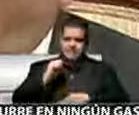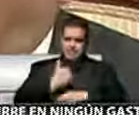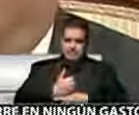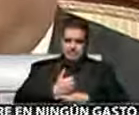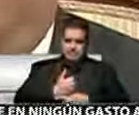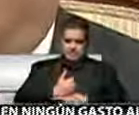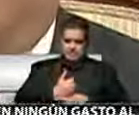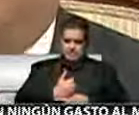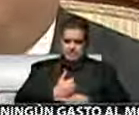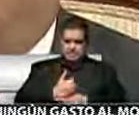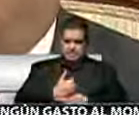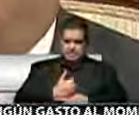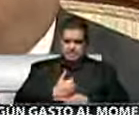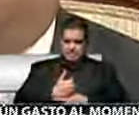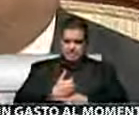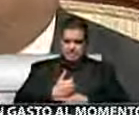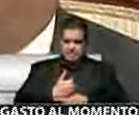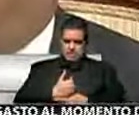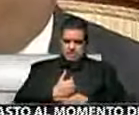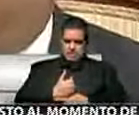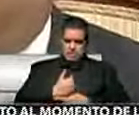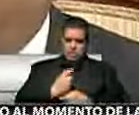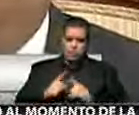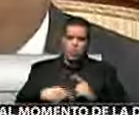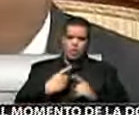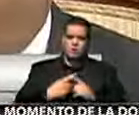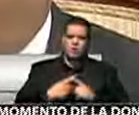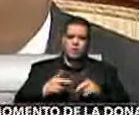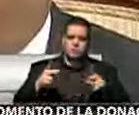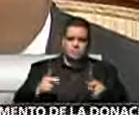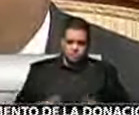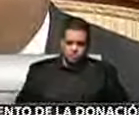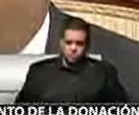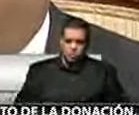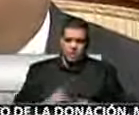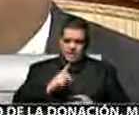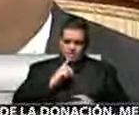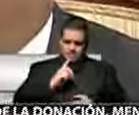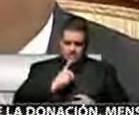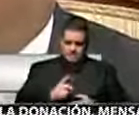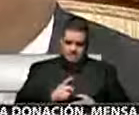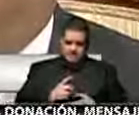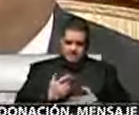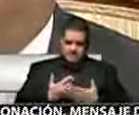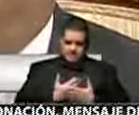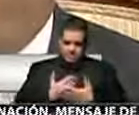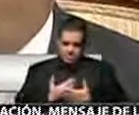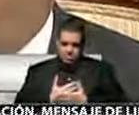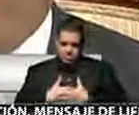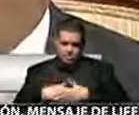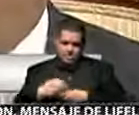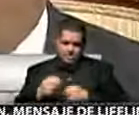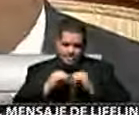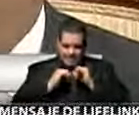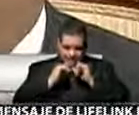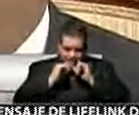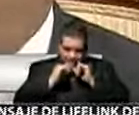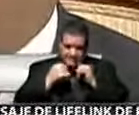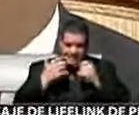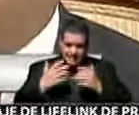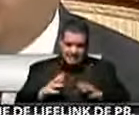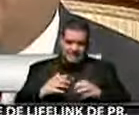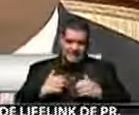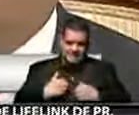cuando un ser humano realmente se rehabilita cuando sale de la cárcel y que ya debe salir con un récord limpio